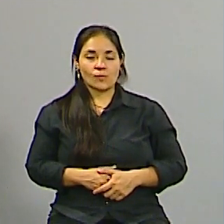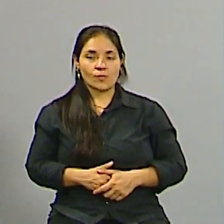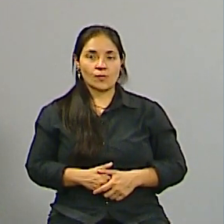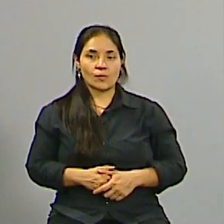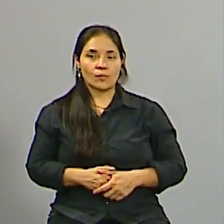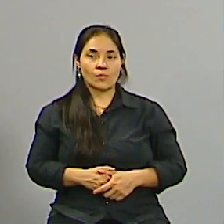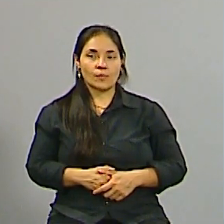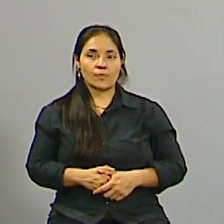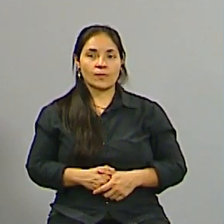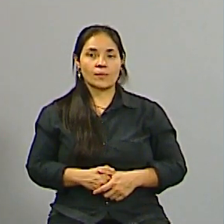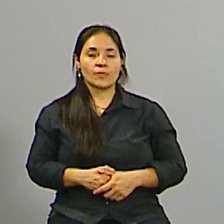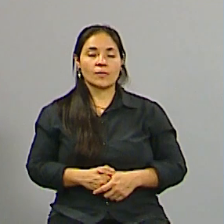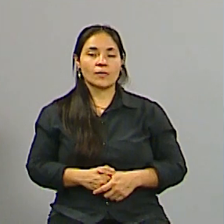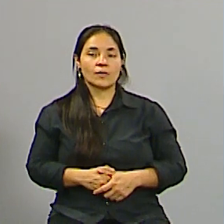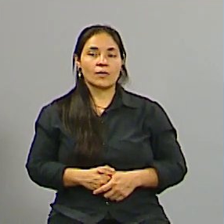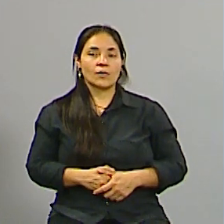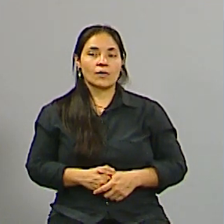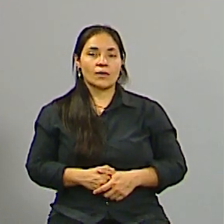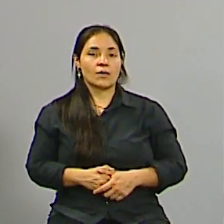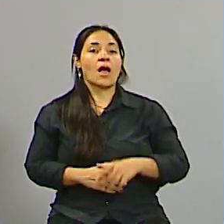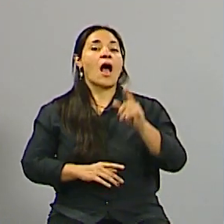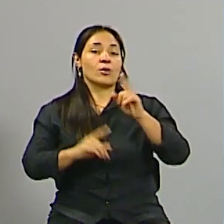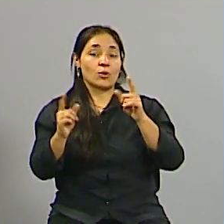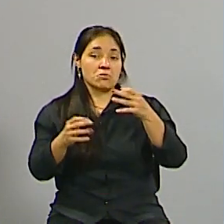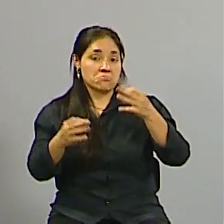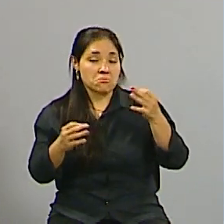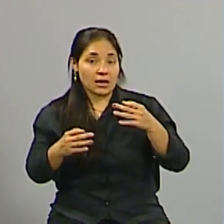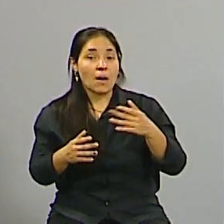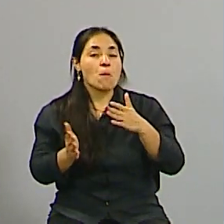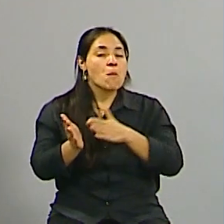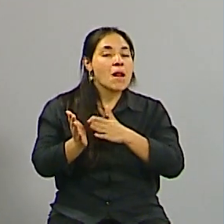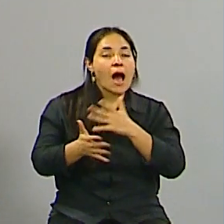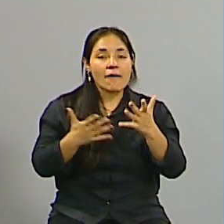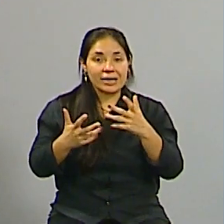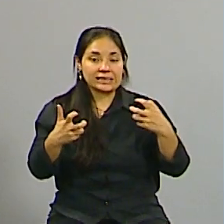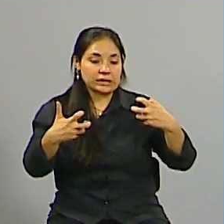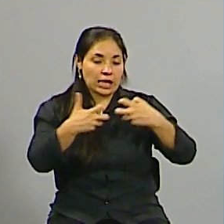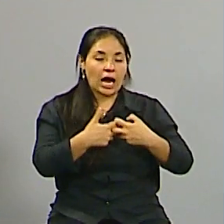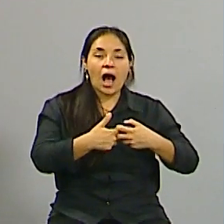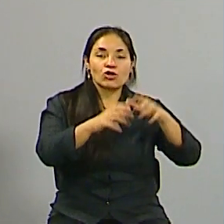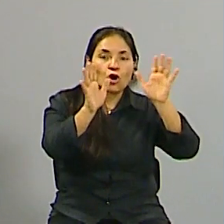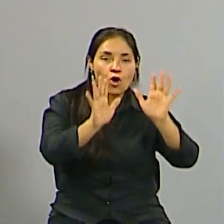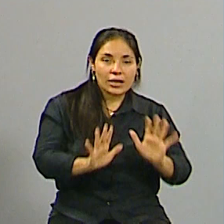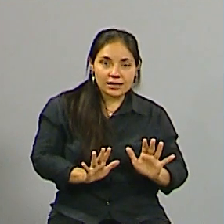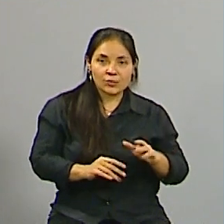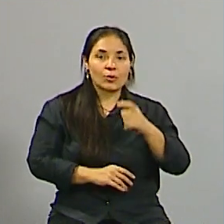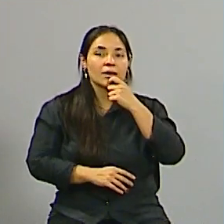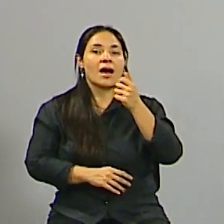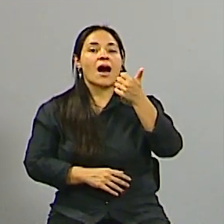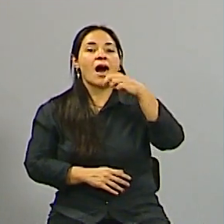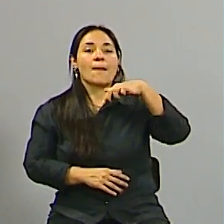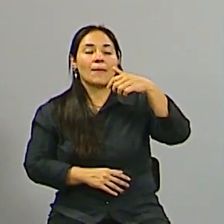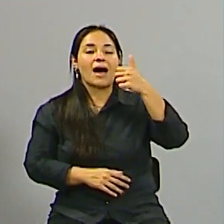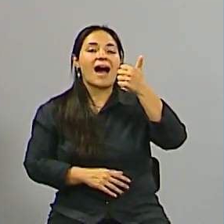los intentos, y en algunos casos exitosos, de organización sindical, por ejemplo, en el reparto en Amazon, estoy